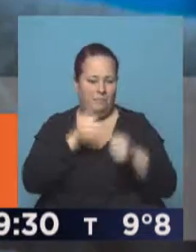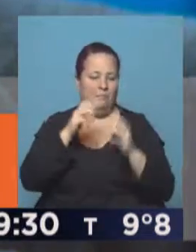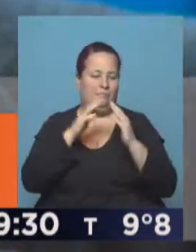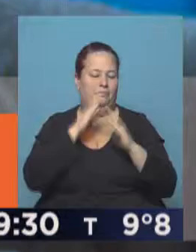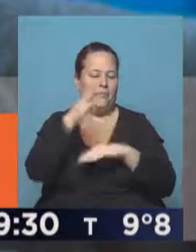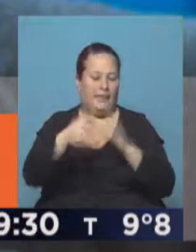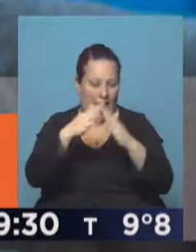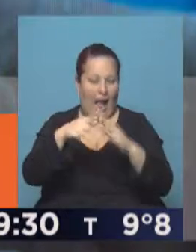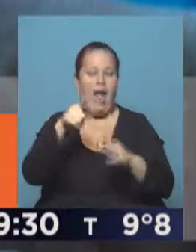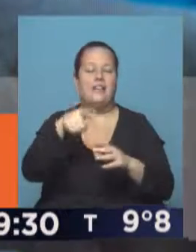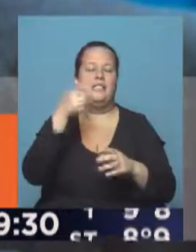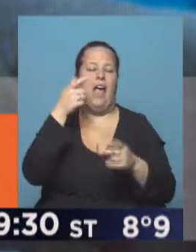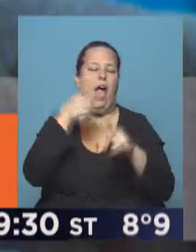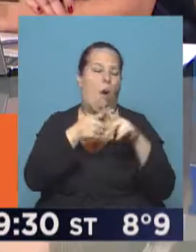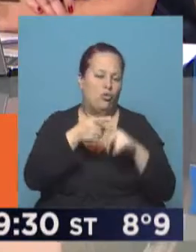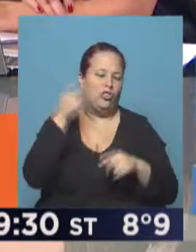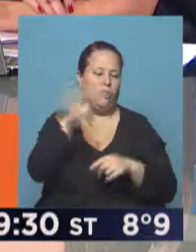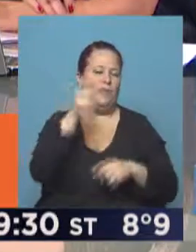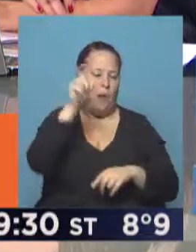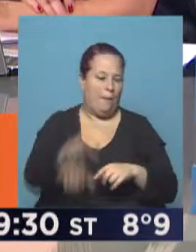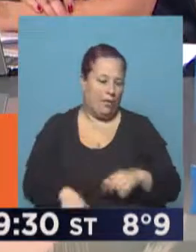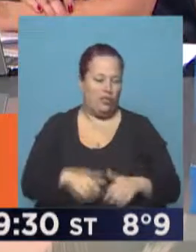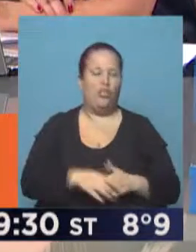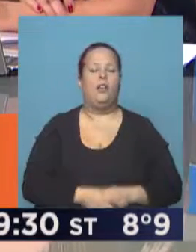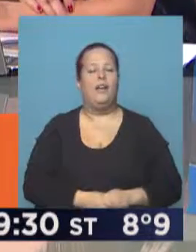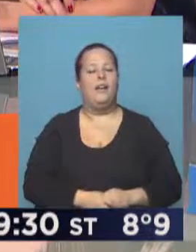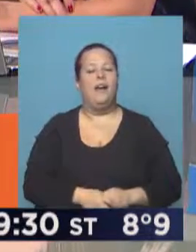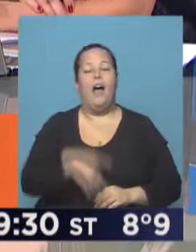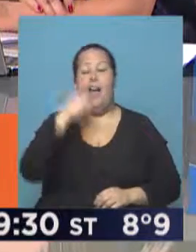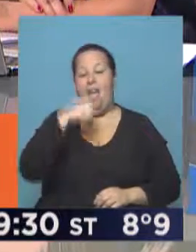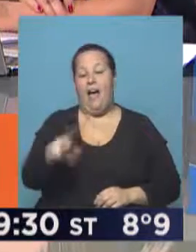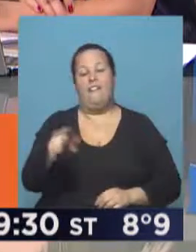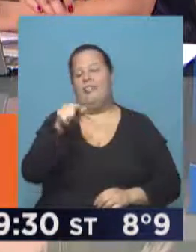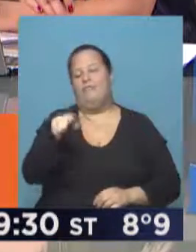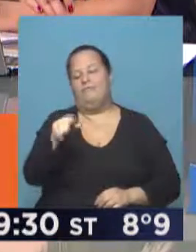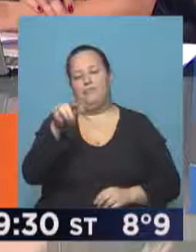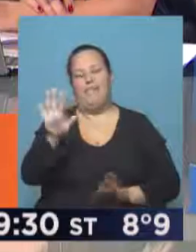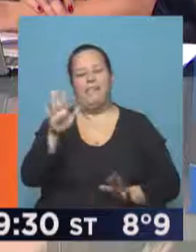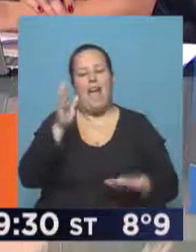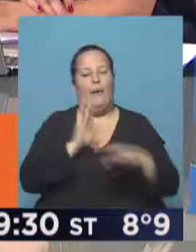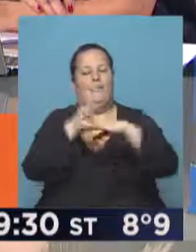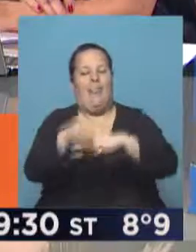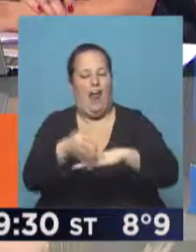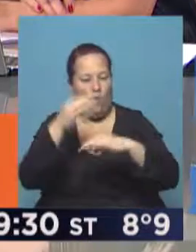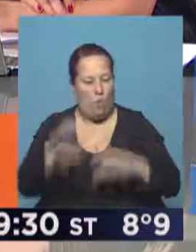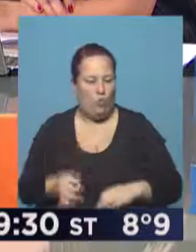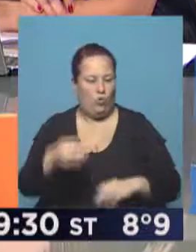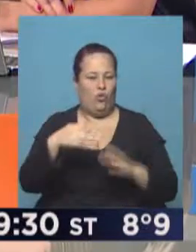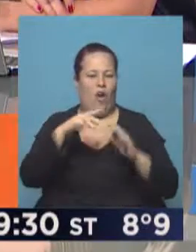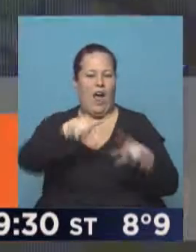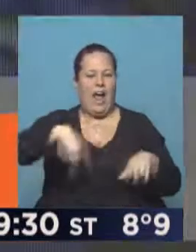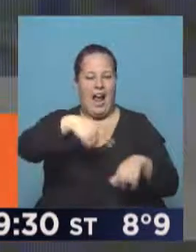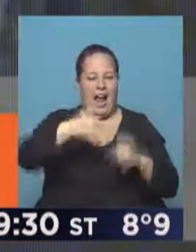con un arma a una persona, finalmente, bueno, en este caso estaba ingresando porque estaba en la salida del